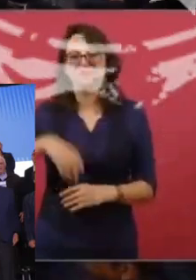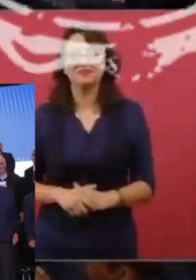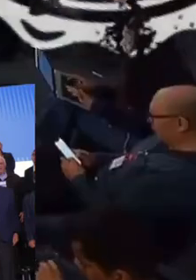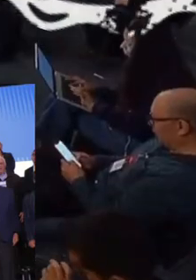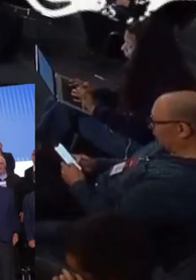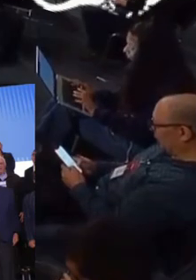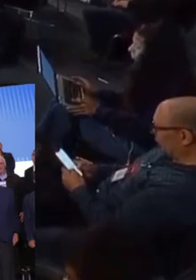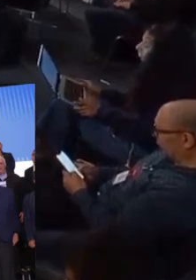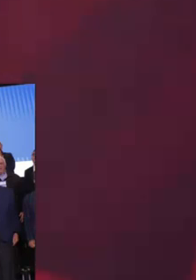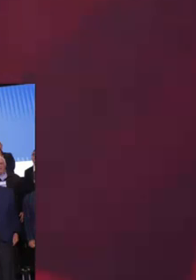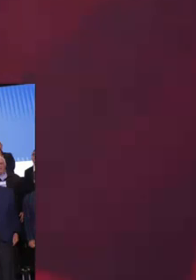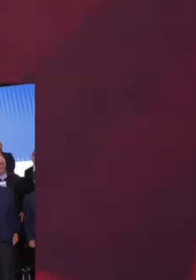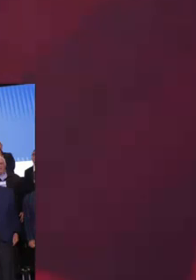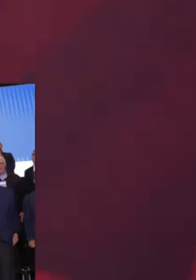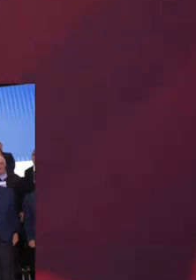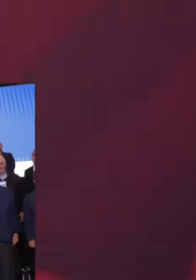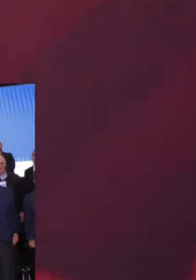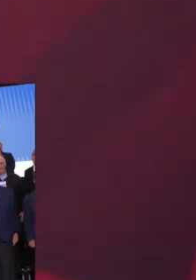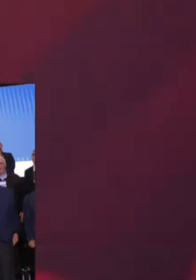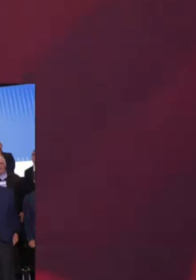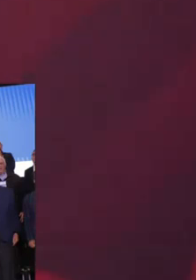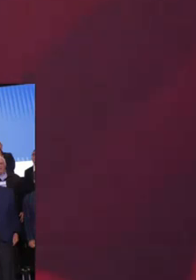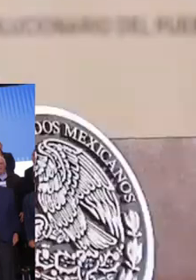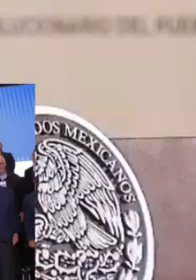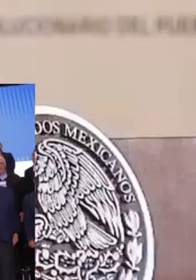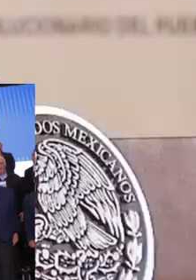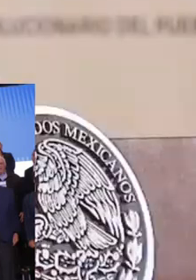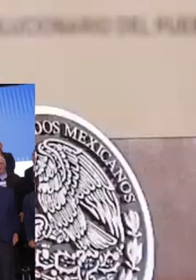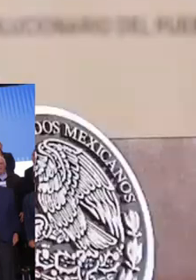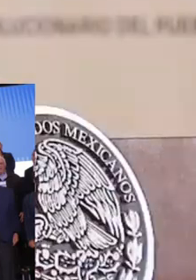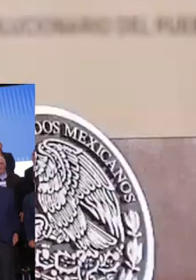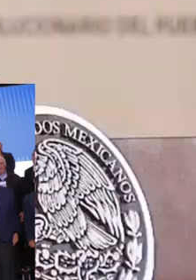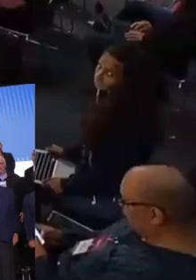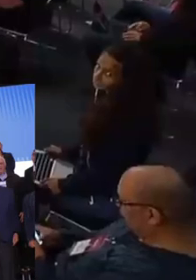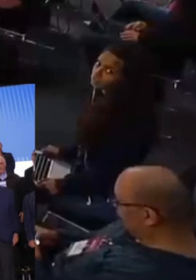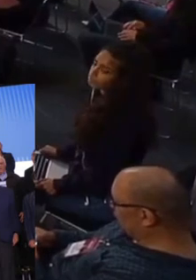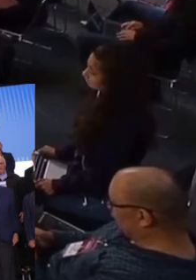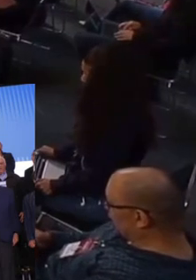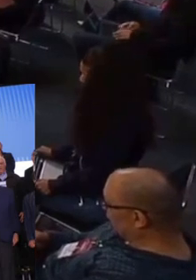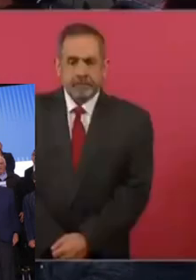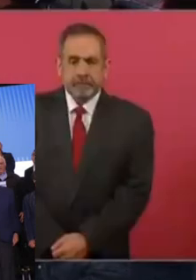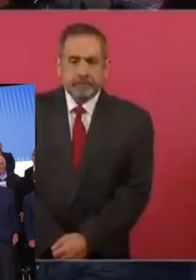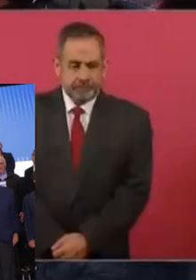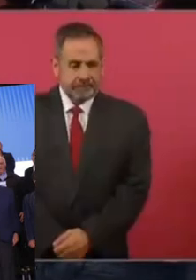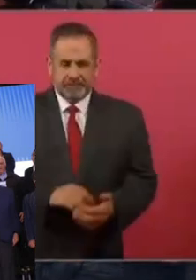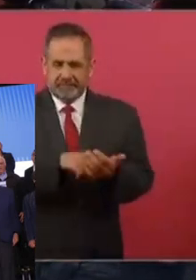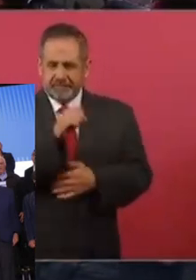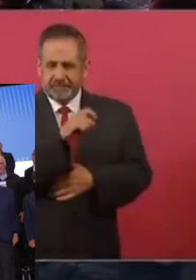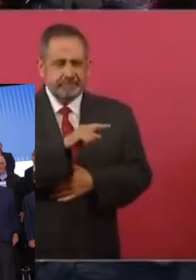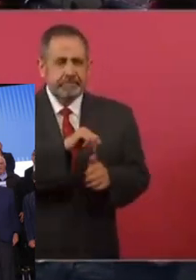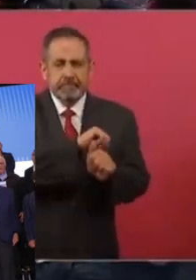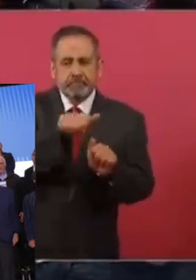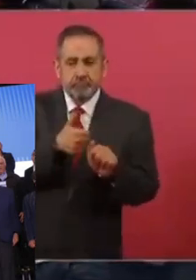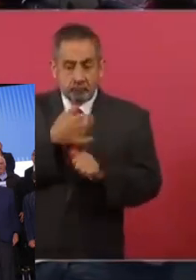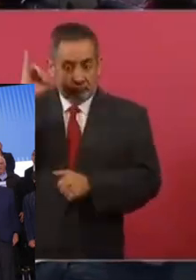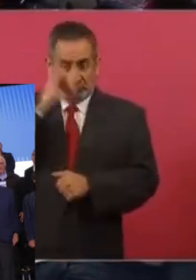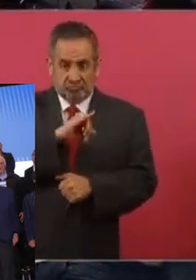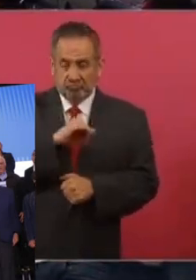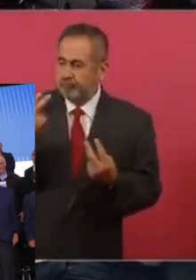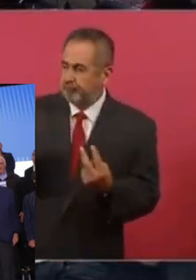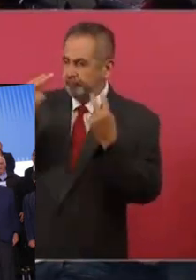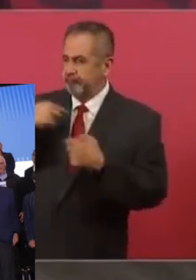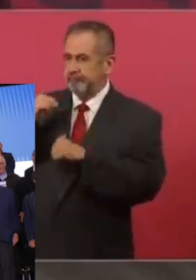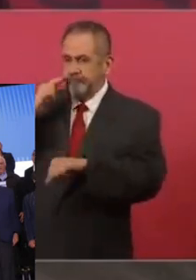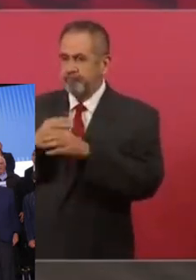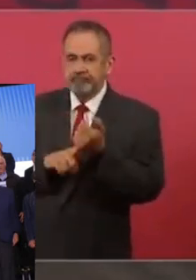Pues ya hablé ayer de eso. Son los mismos de siempre. Aunque los jefes no dan la cara. El representante